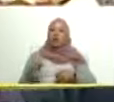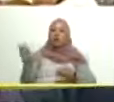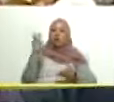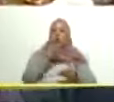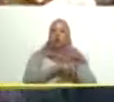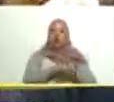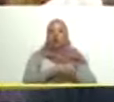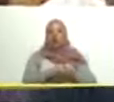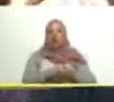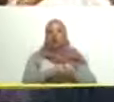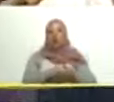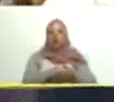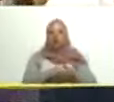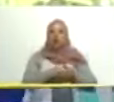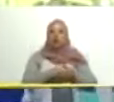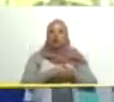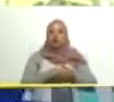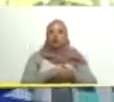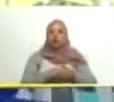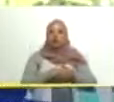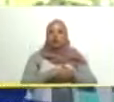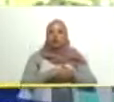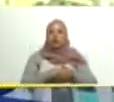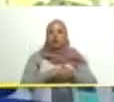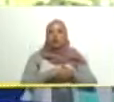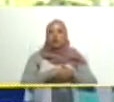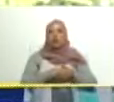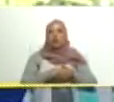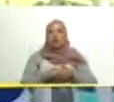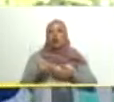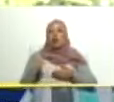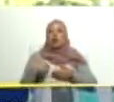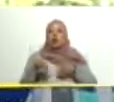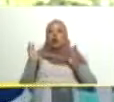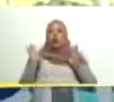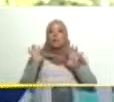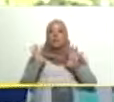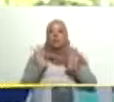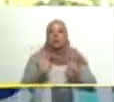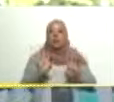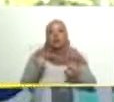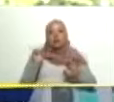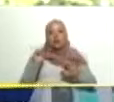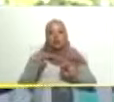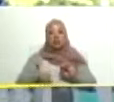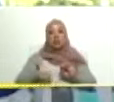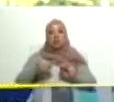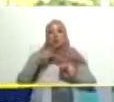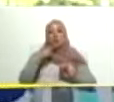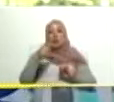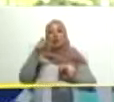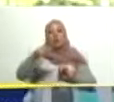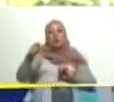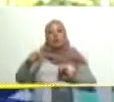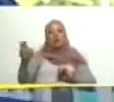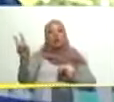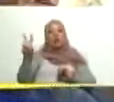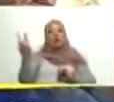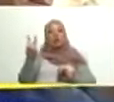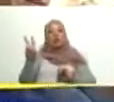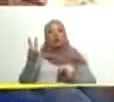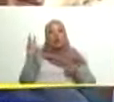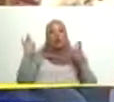volverán. Los migrantes sí volverán. Los migrantes sí volverán.